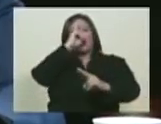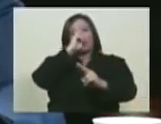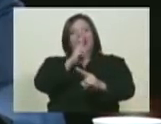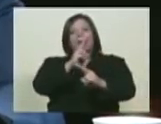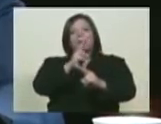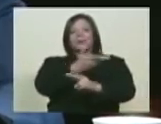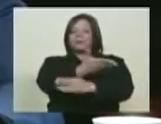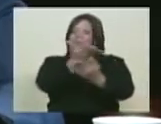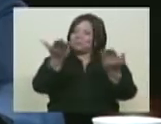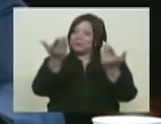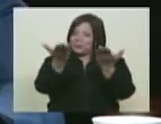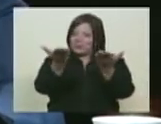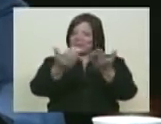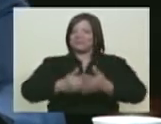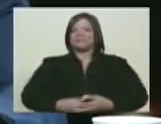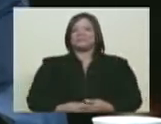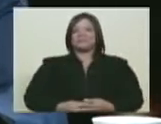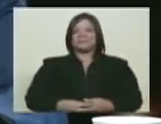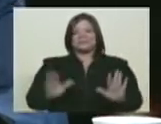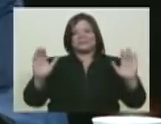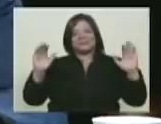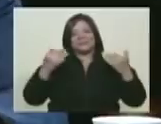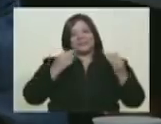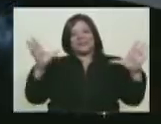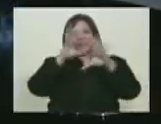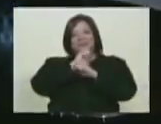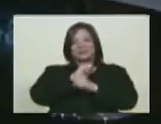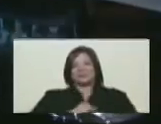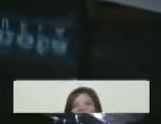con muchísimo respeto por ustedes. Muy buenas noches.